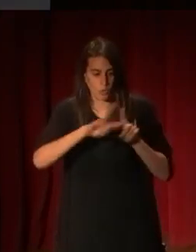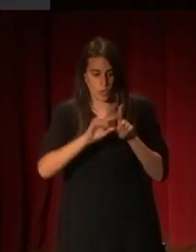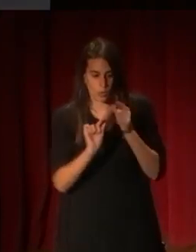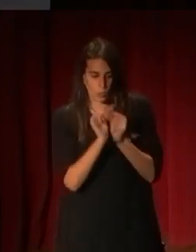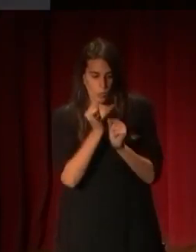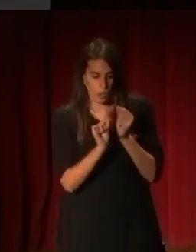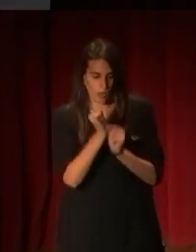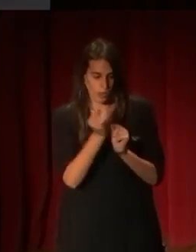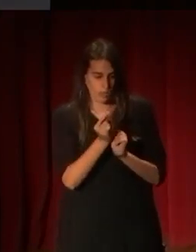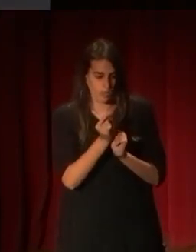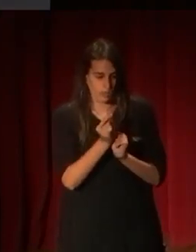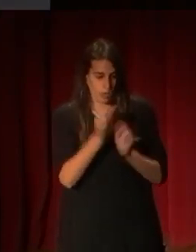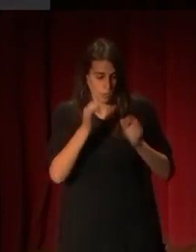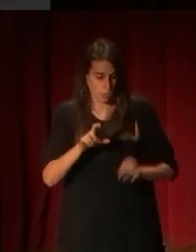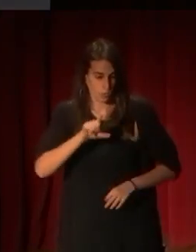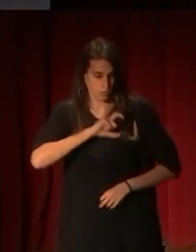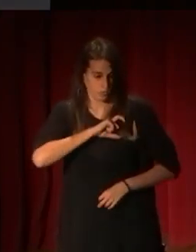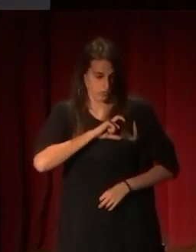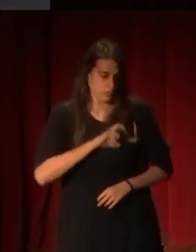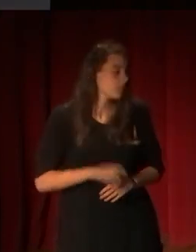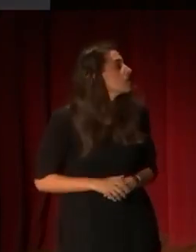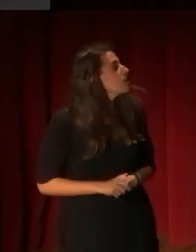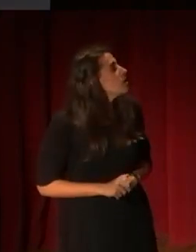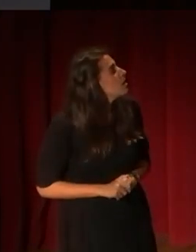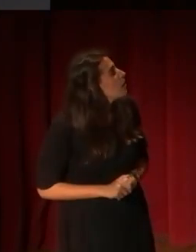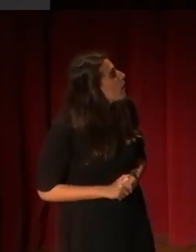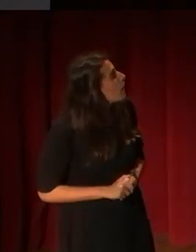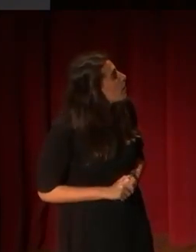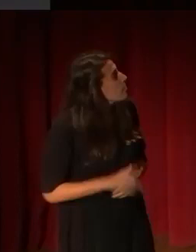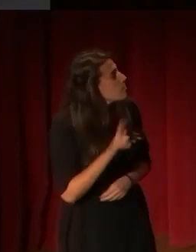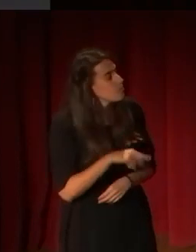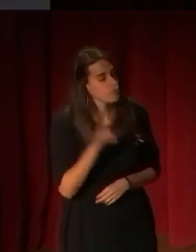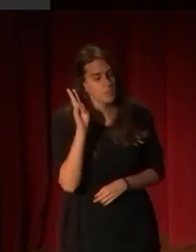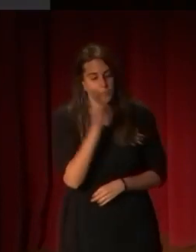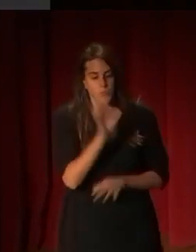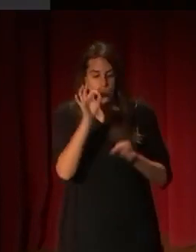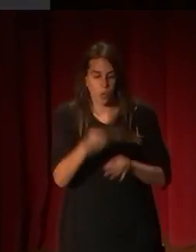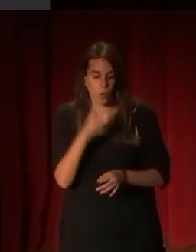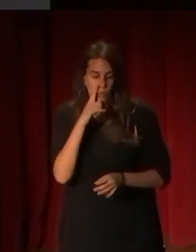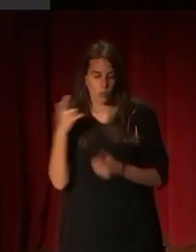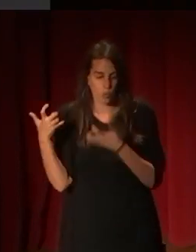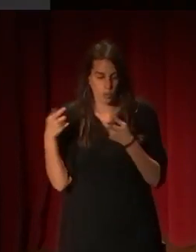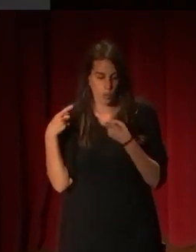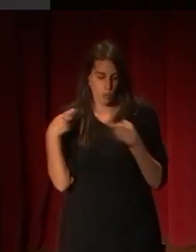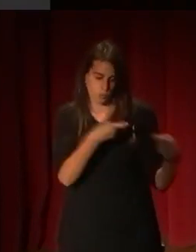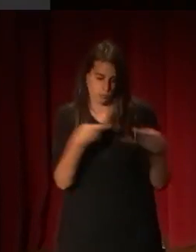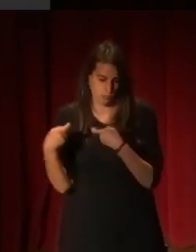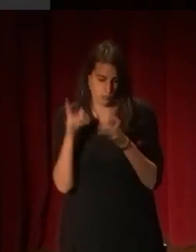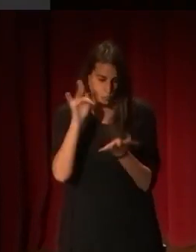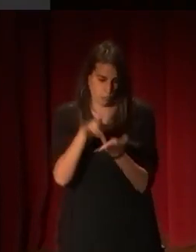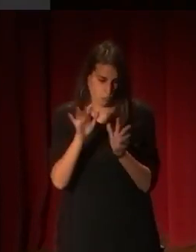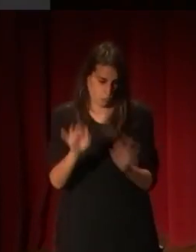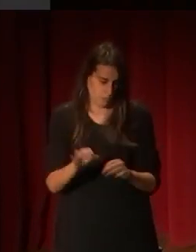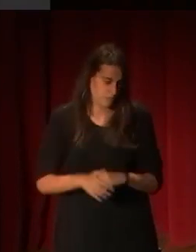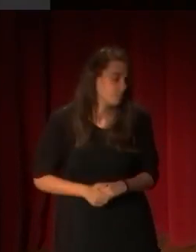encima de el traje o si vemos también la nobleza de los combates a